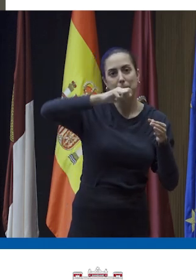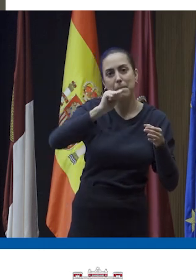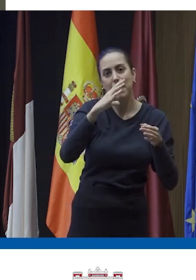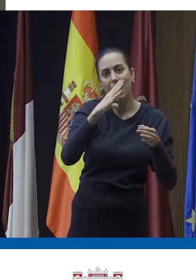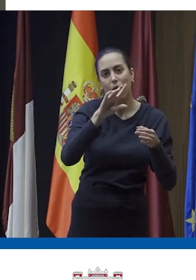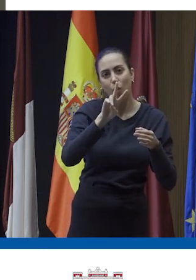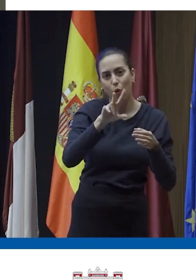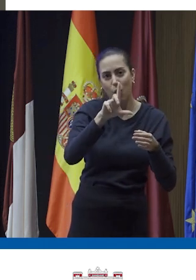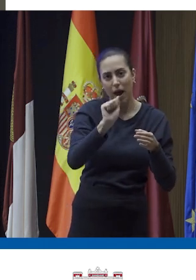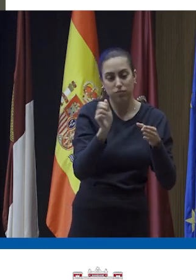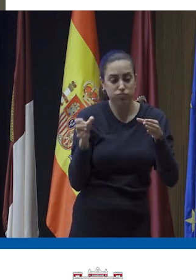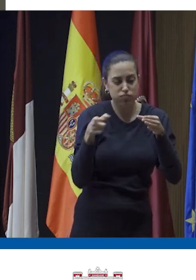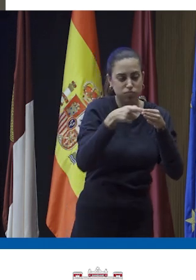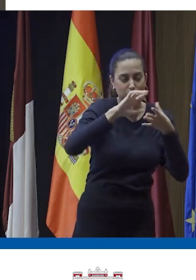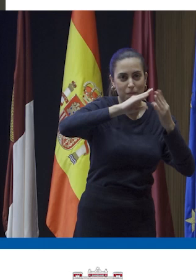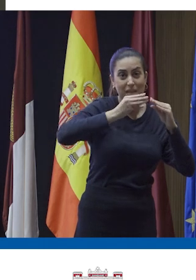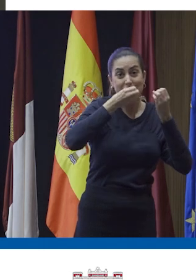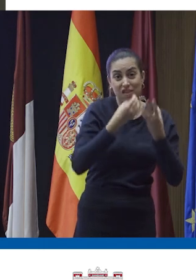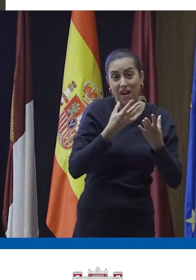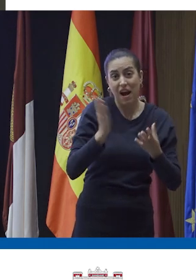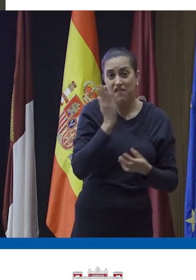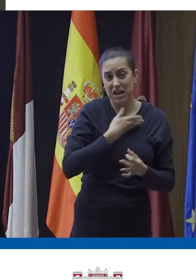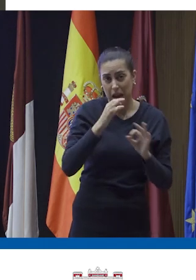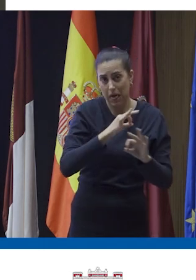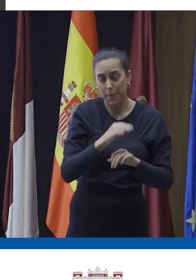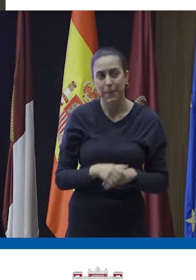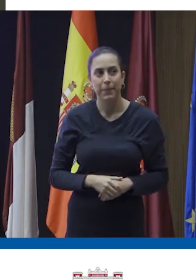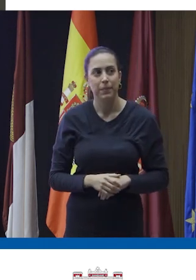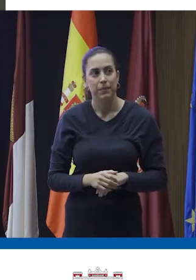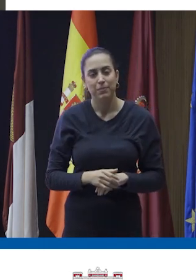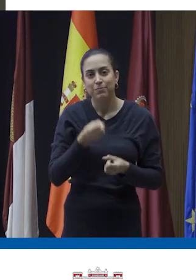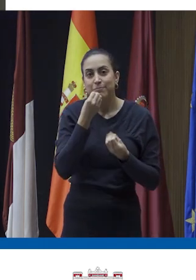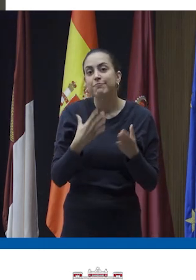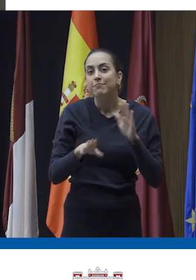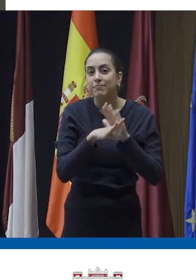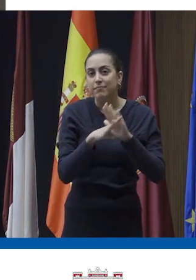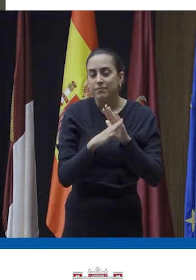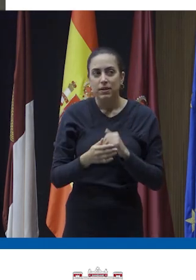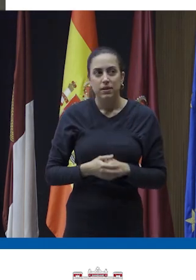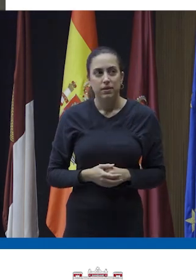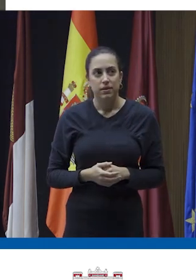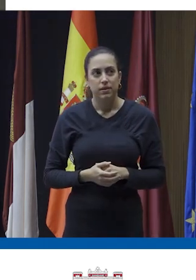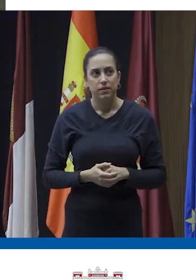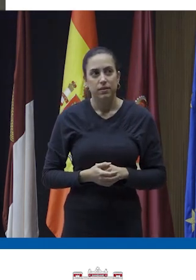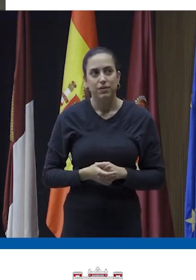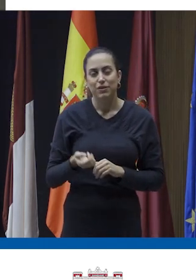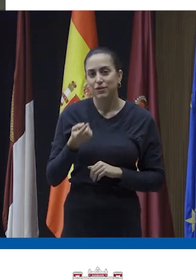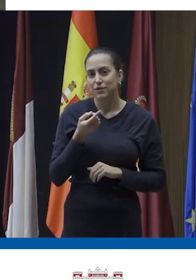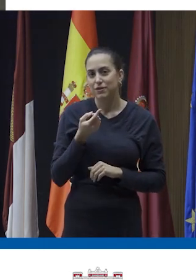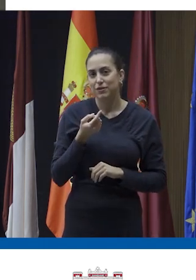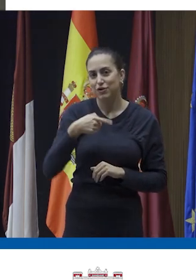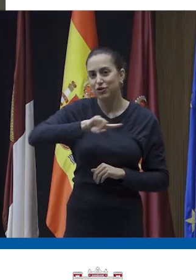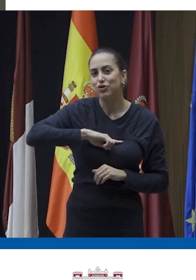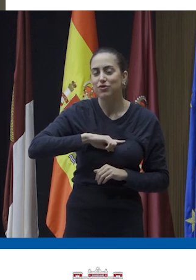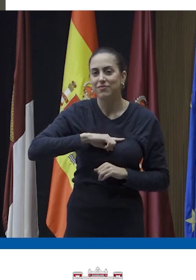dejar ningún defecto refractivo. Bueno, pues seguimos. Bueno, pues aquí nosotros trabajando en lo